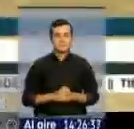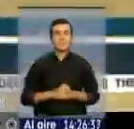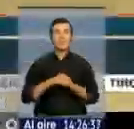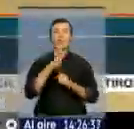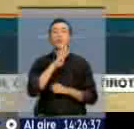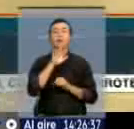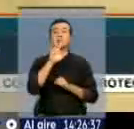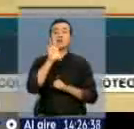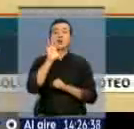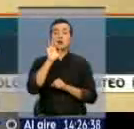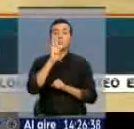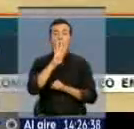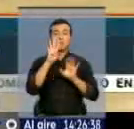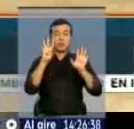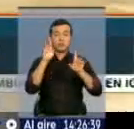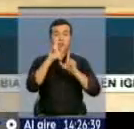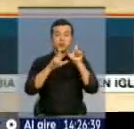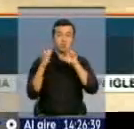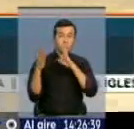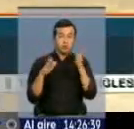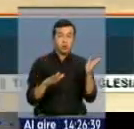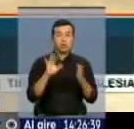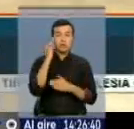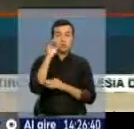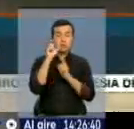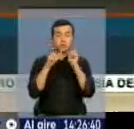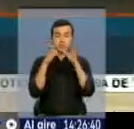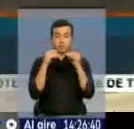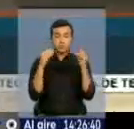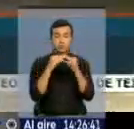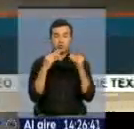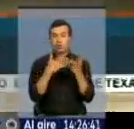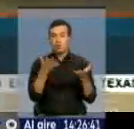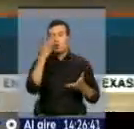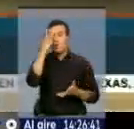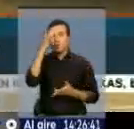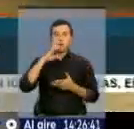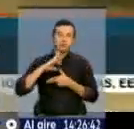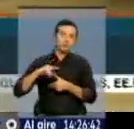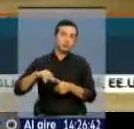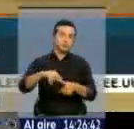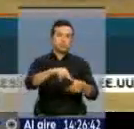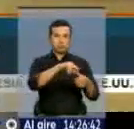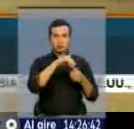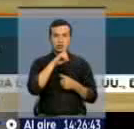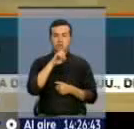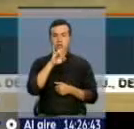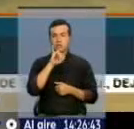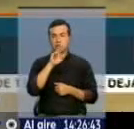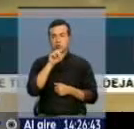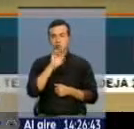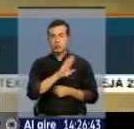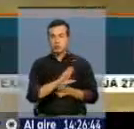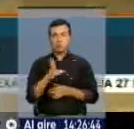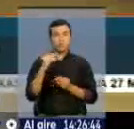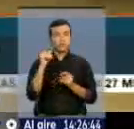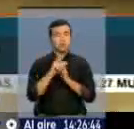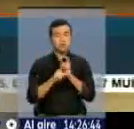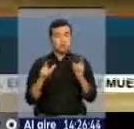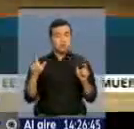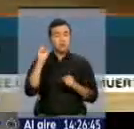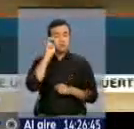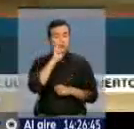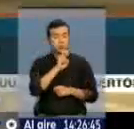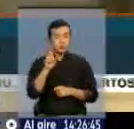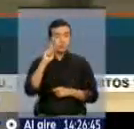menos 49 personas murieron y 19 permanecen desaparecidas en Vietnam por el paso del tifón Damri. Las autoridades evacuaron a miles de personas y